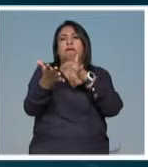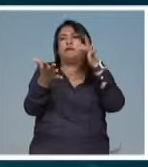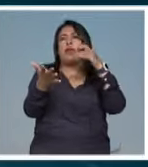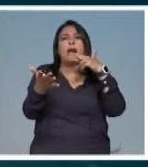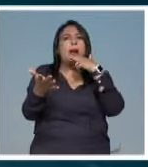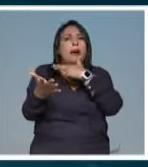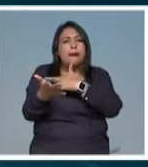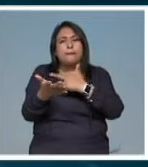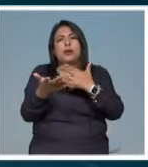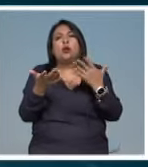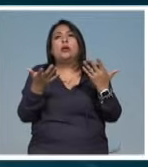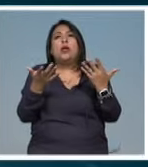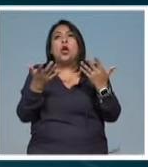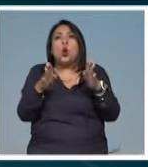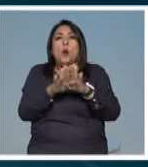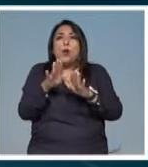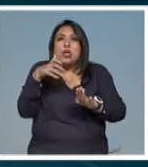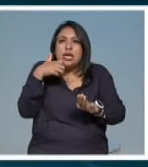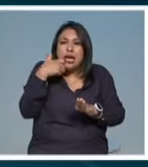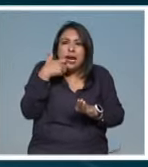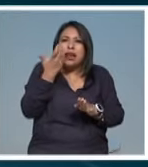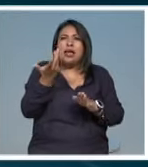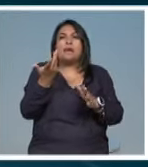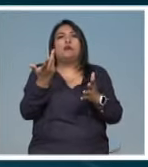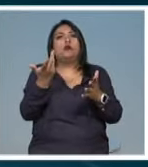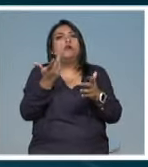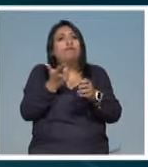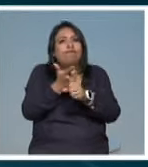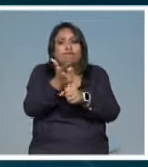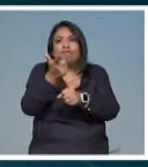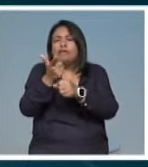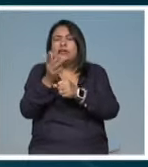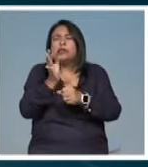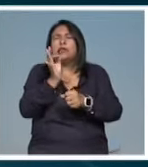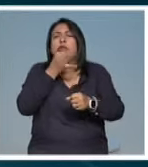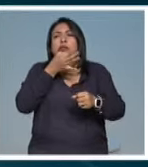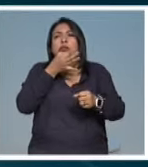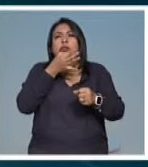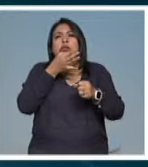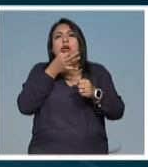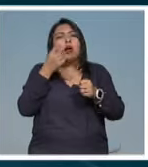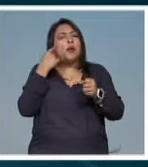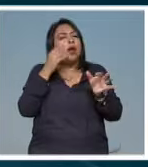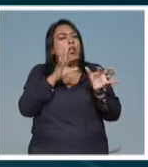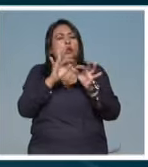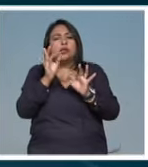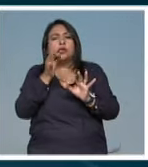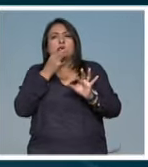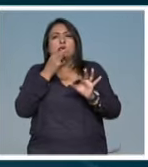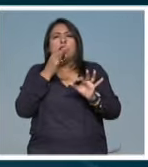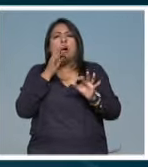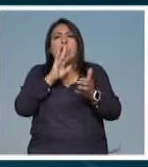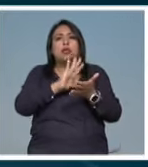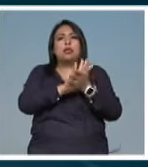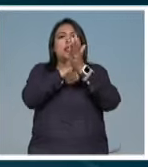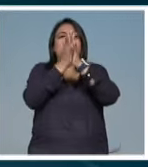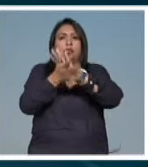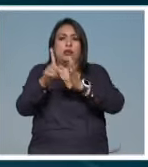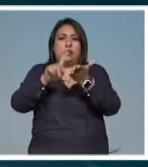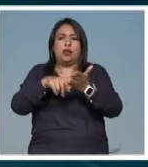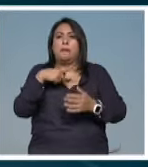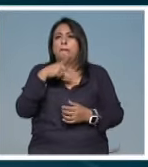sea, el empeño de encontrar ese instante, esa sinfonía del instante y convertirla a través